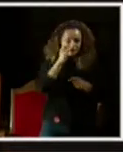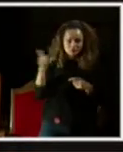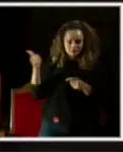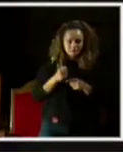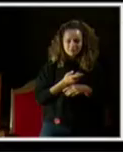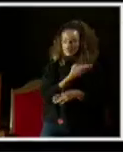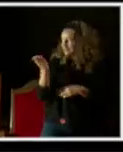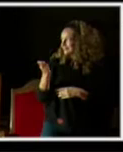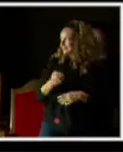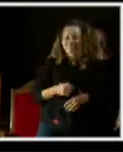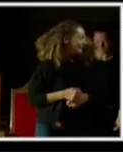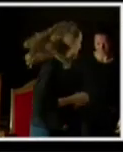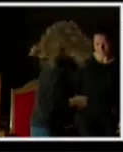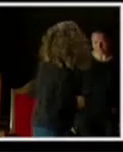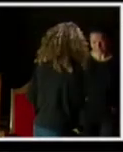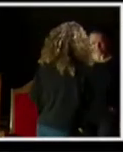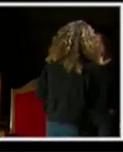los peces en el río